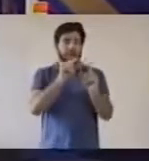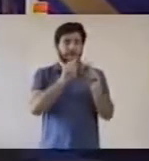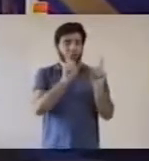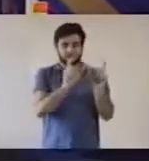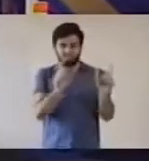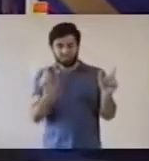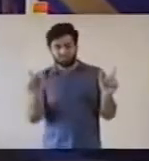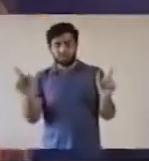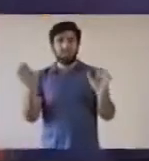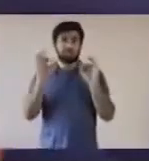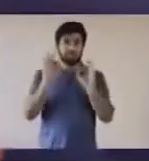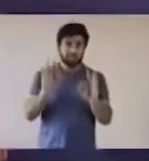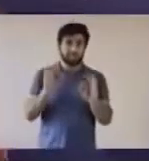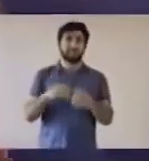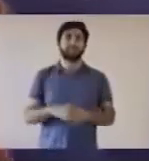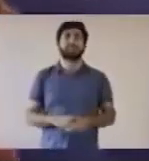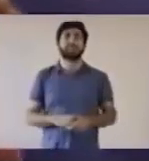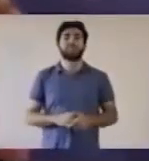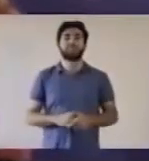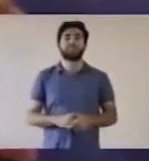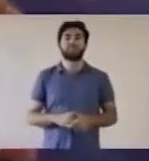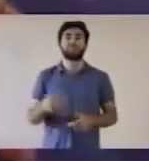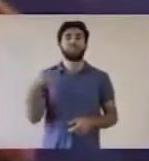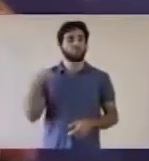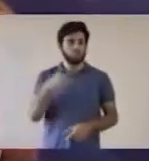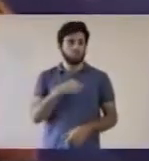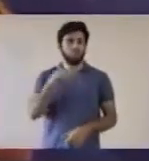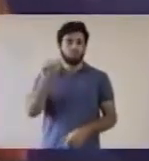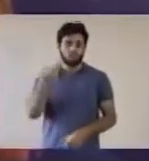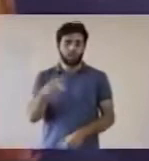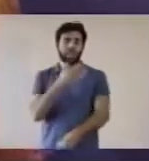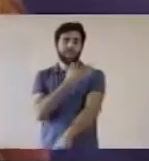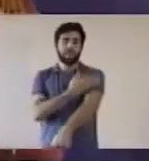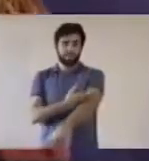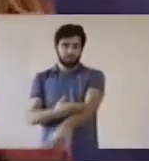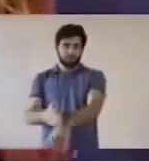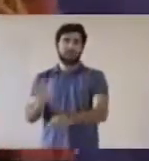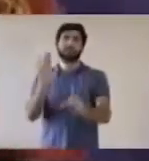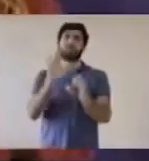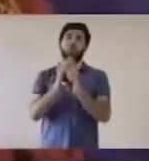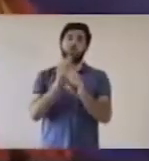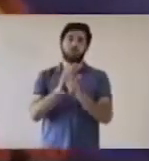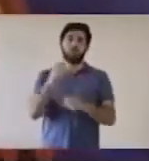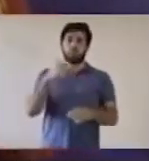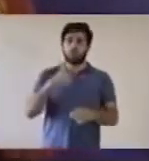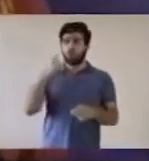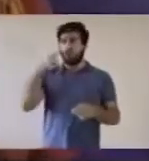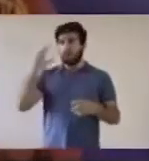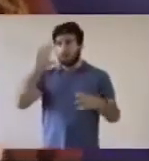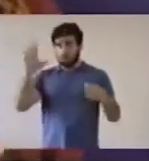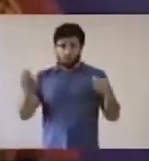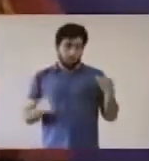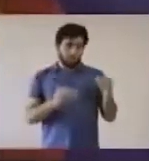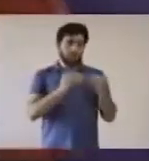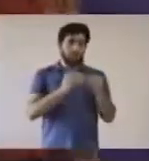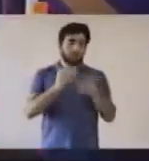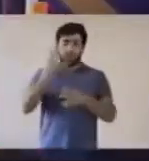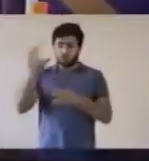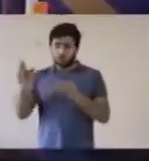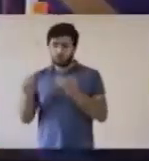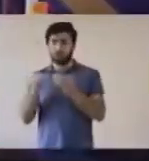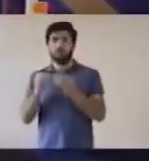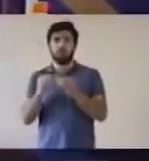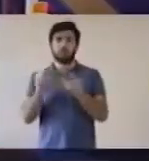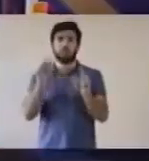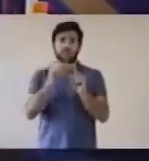tengas en tu contexto. Muy bien, vamos a continuar con los sufijos. Si yo le añado al final una